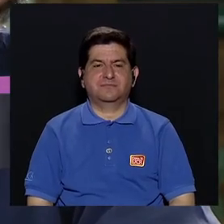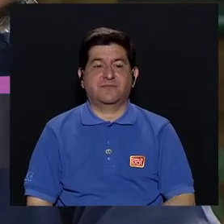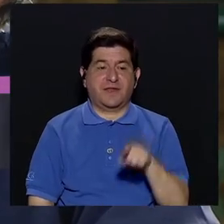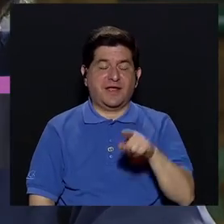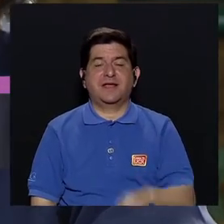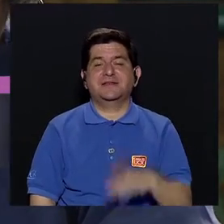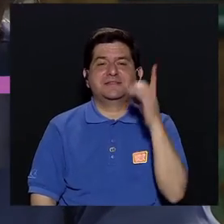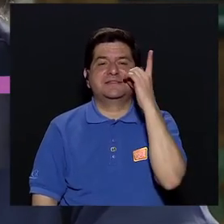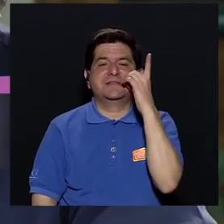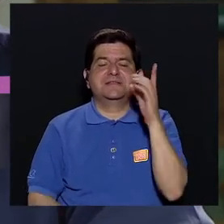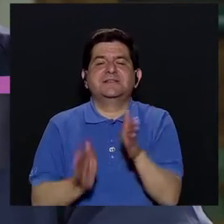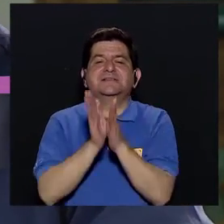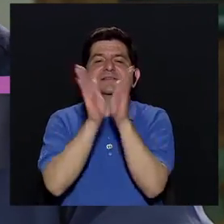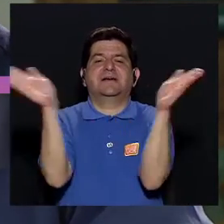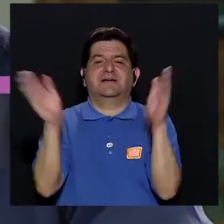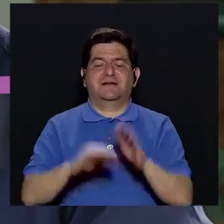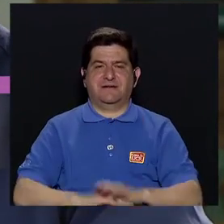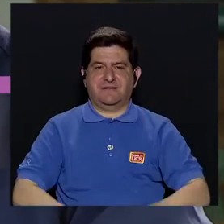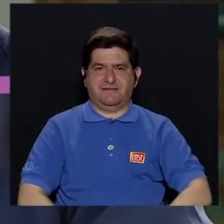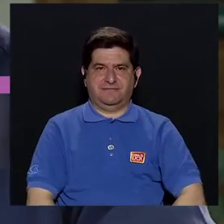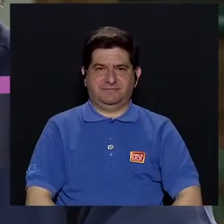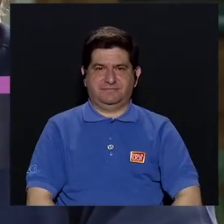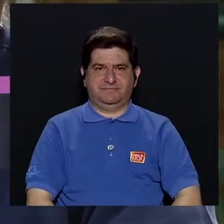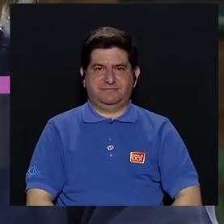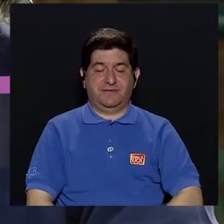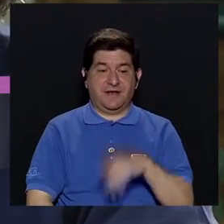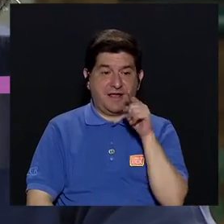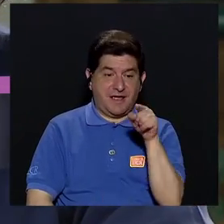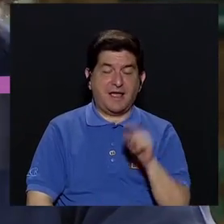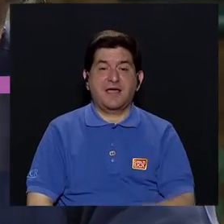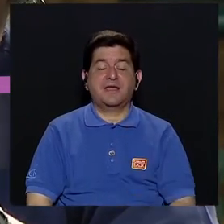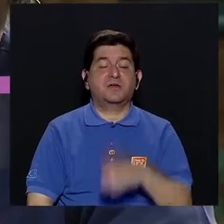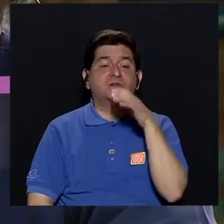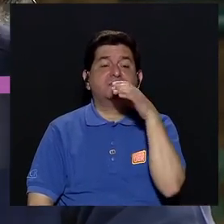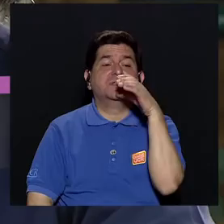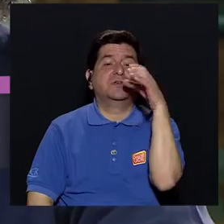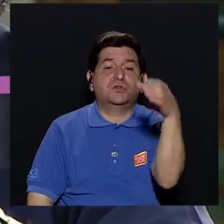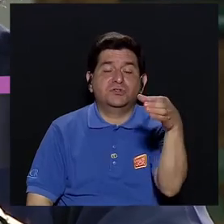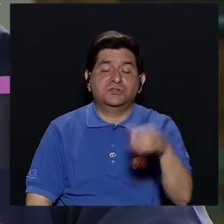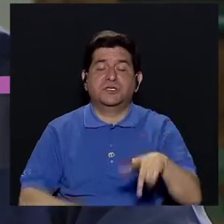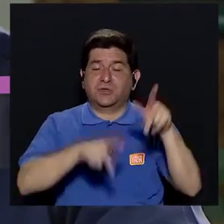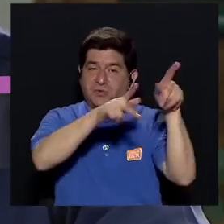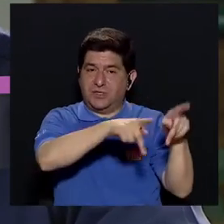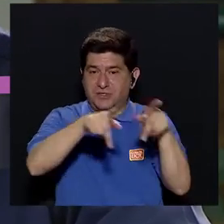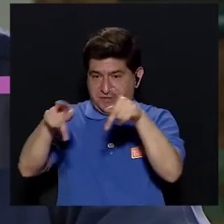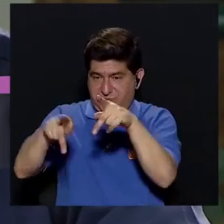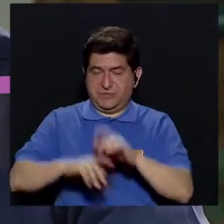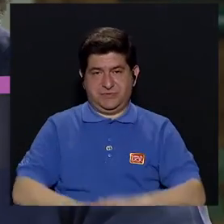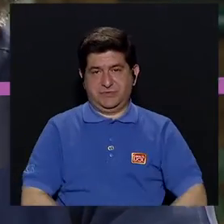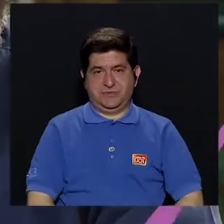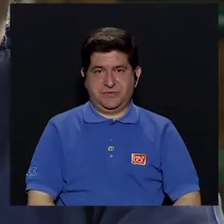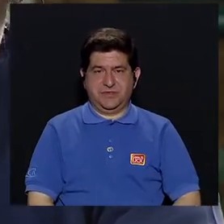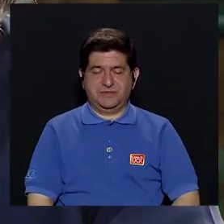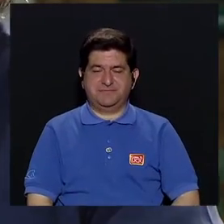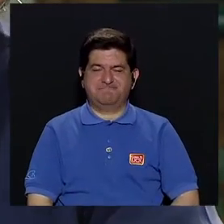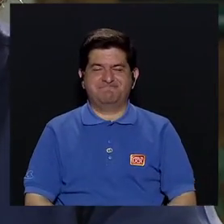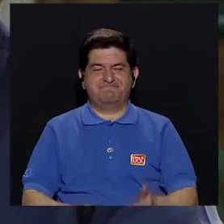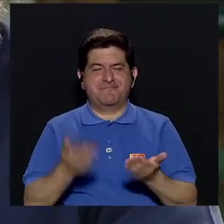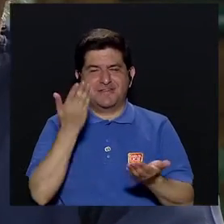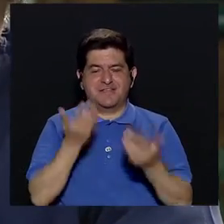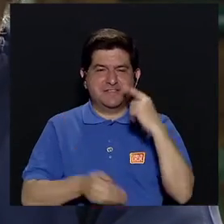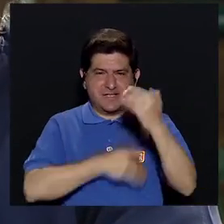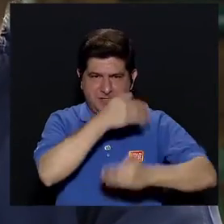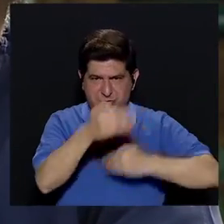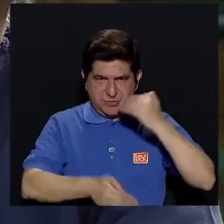son los dentistas generales, ¿verdad?, los que le deben recomendar a sus pacientes que